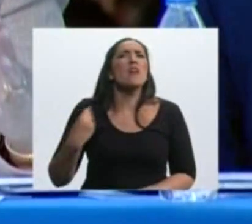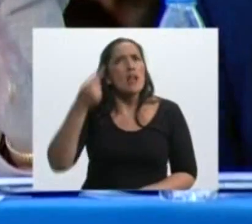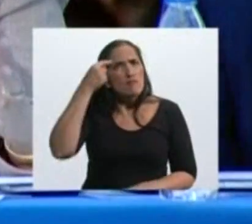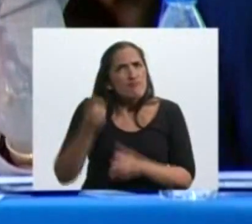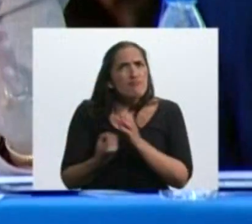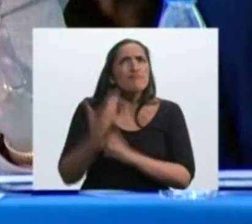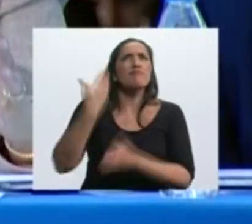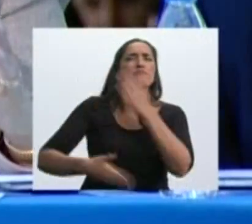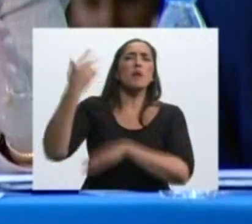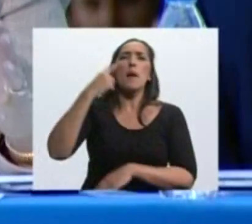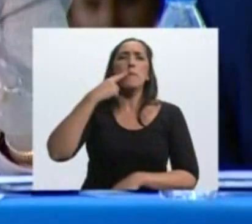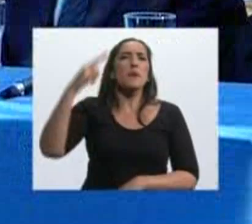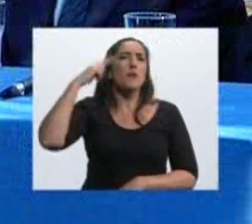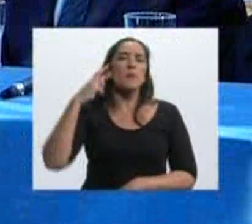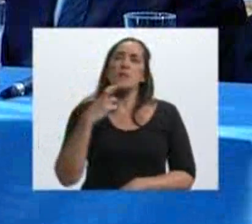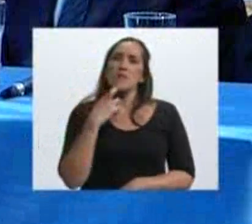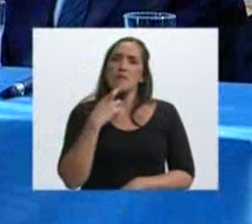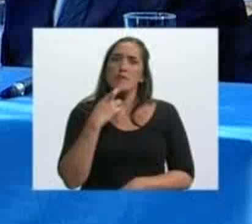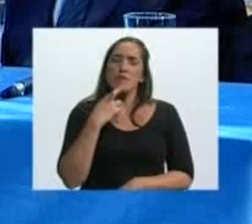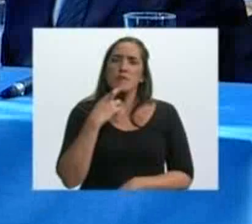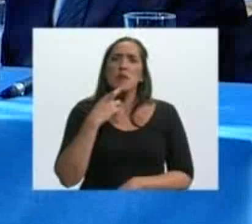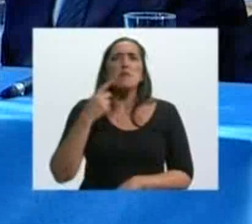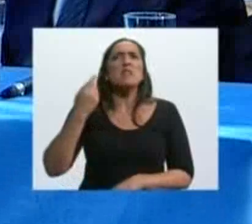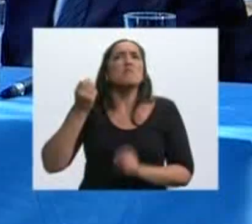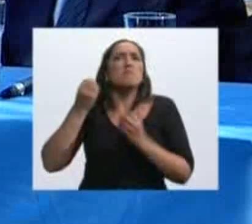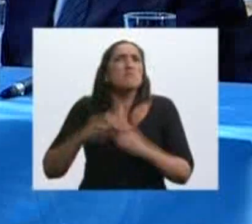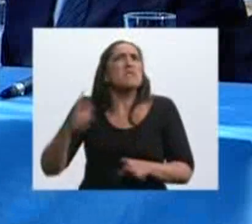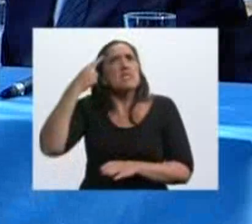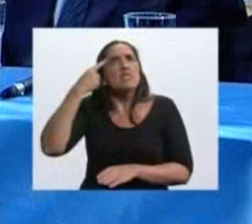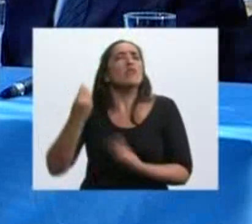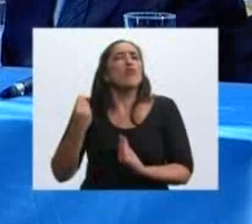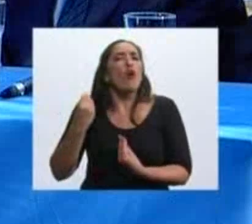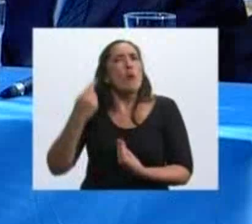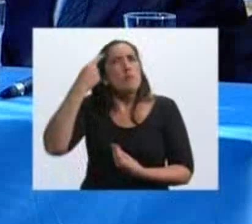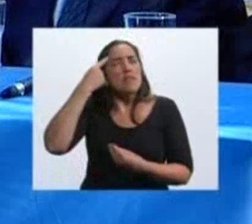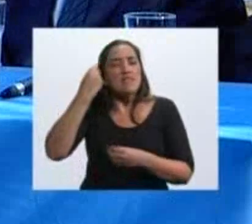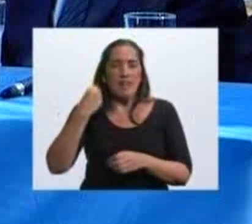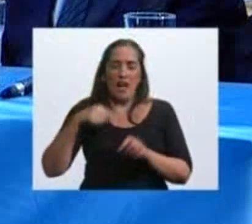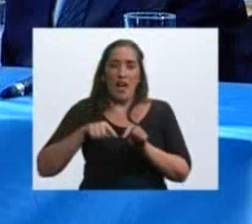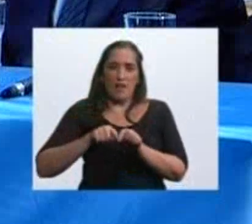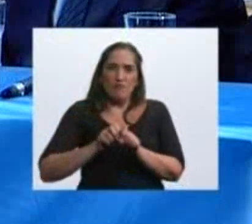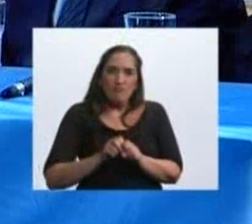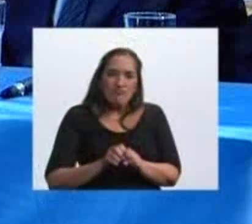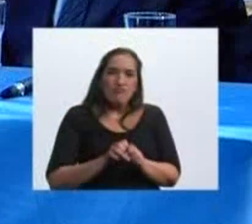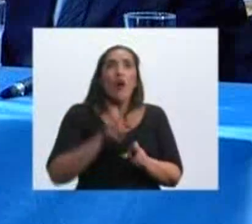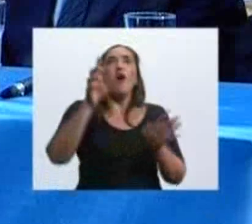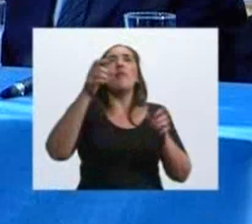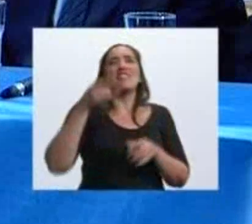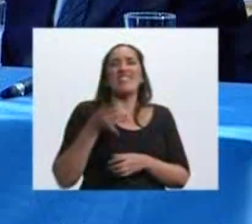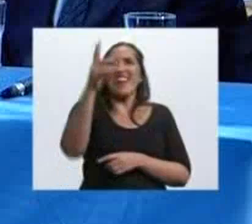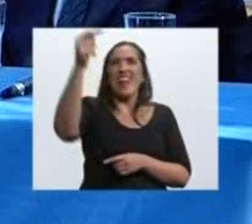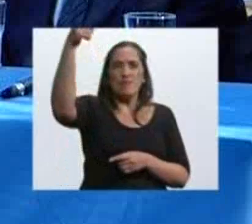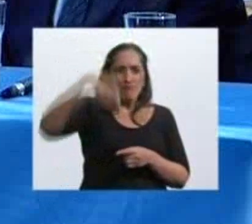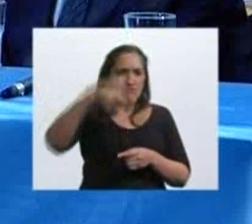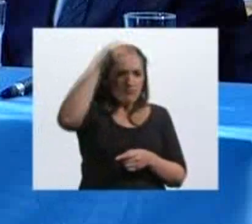ideado desde 1919 fue pensado en forma radial. Todo confluía a Buenos Aires. ¿Por